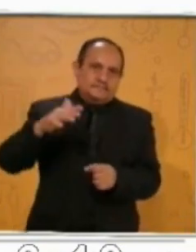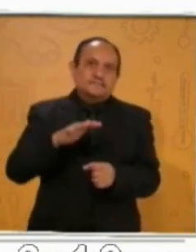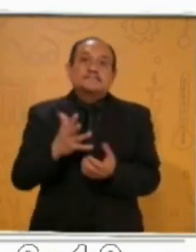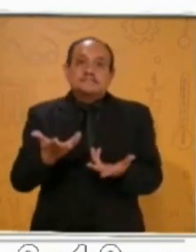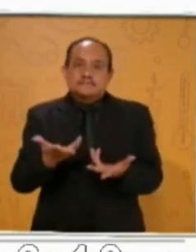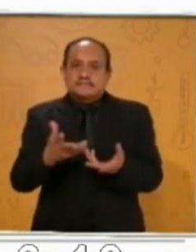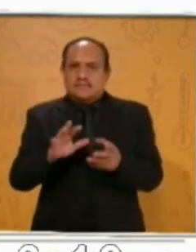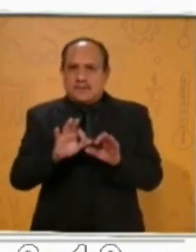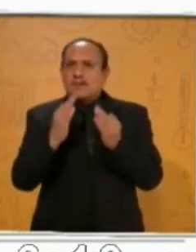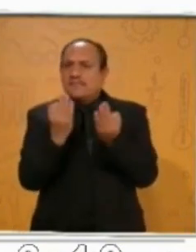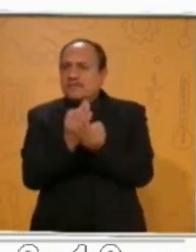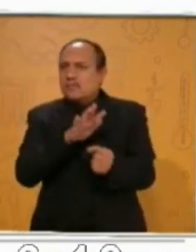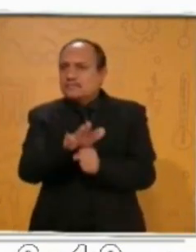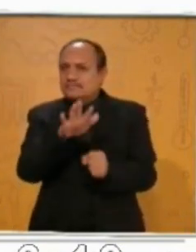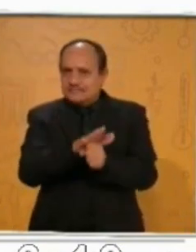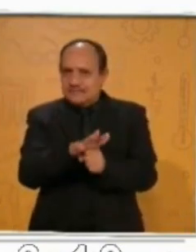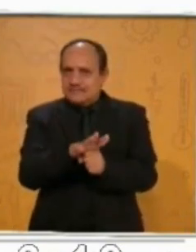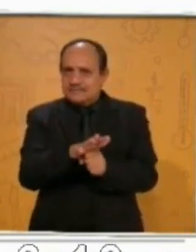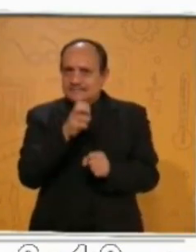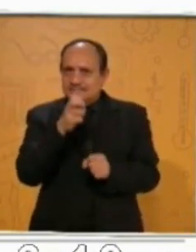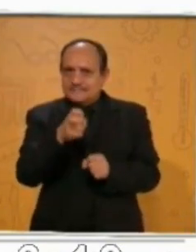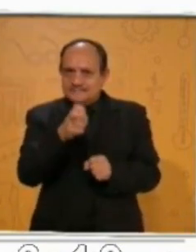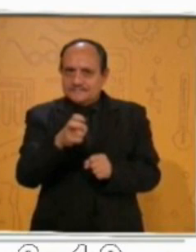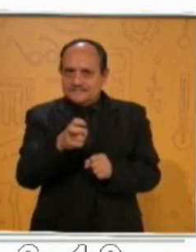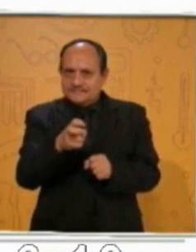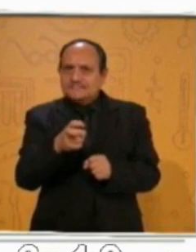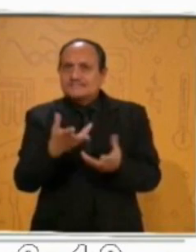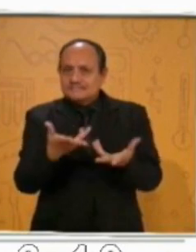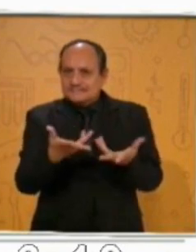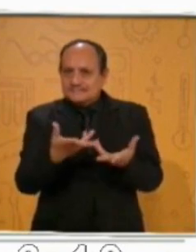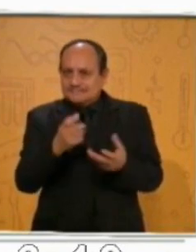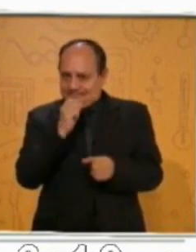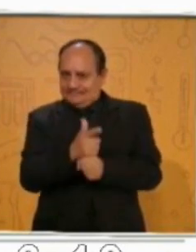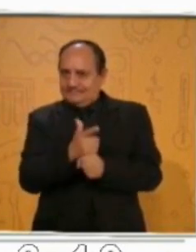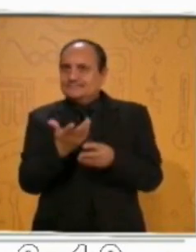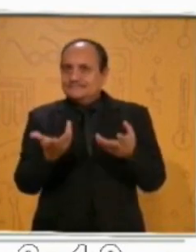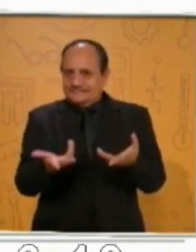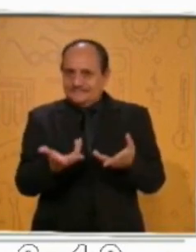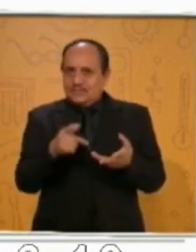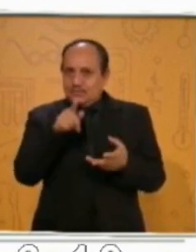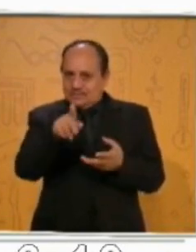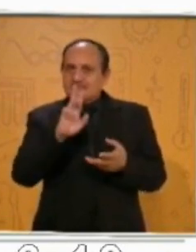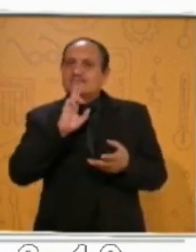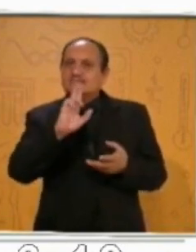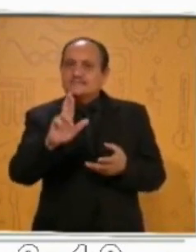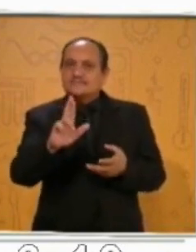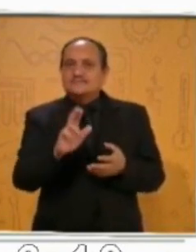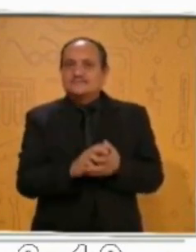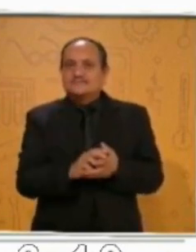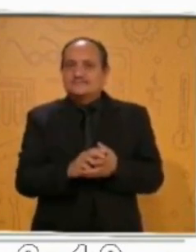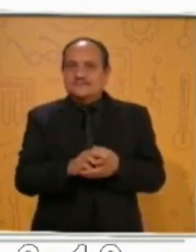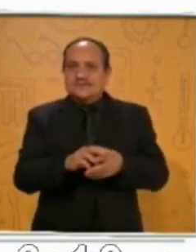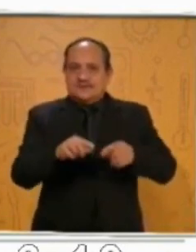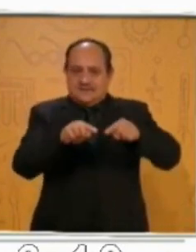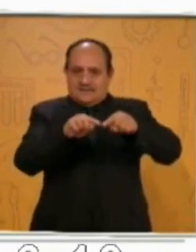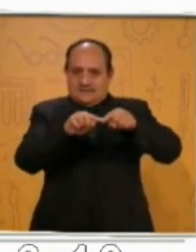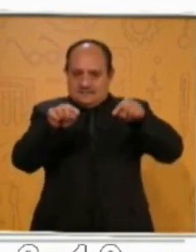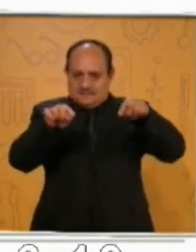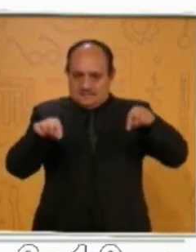¿Qué figura geométrica? Tenemos nosotros que, si ustedes contestaron que es al